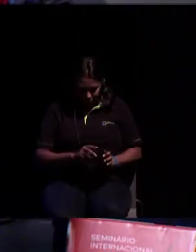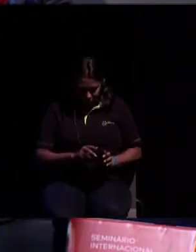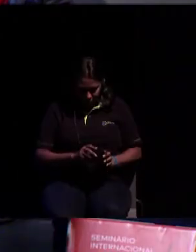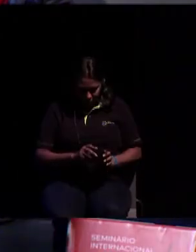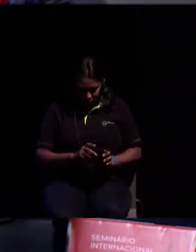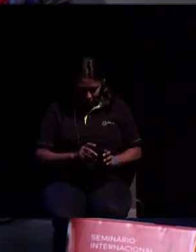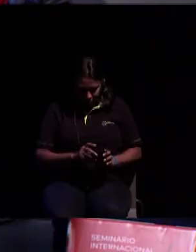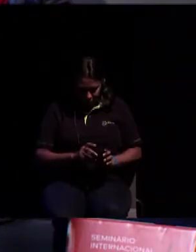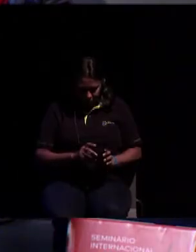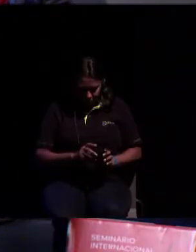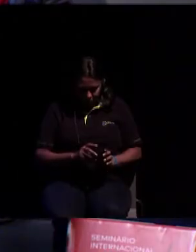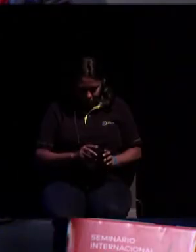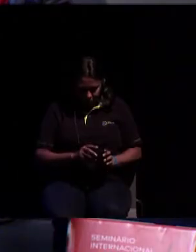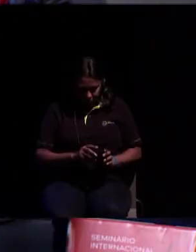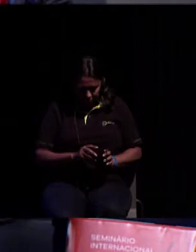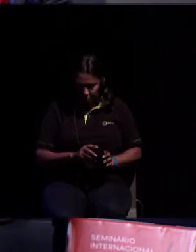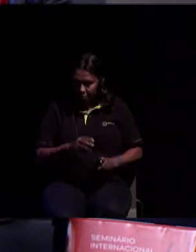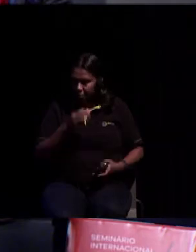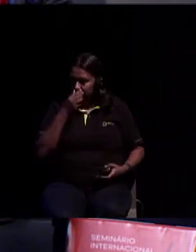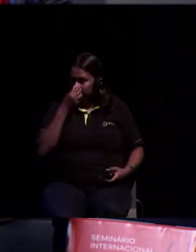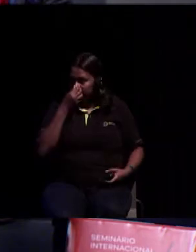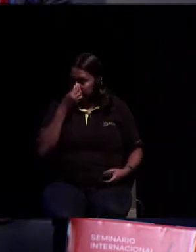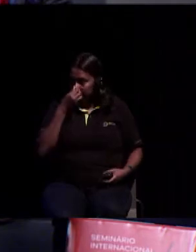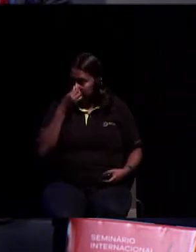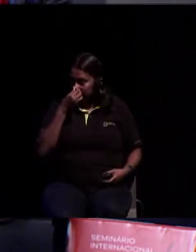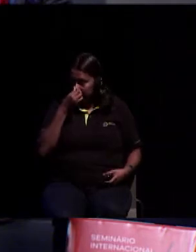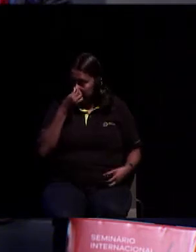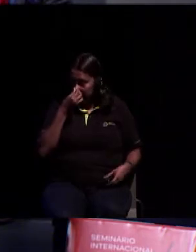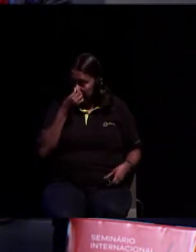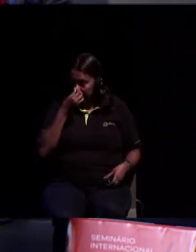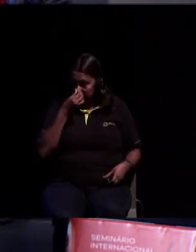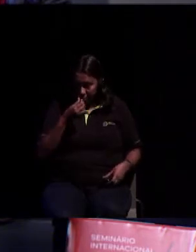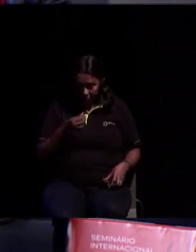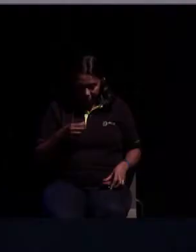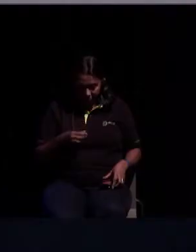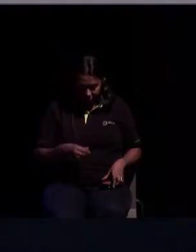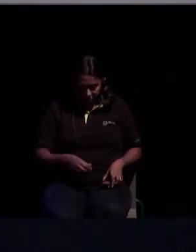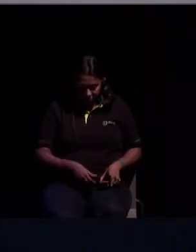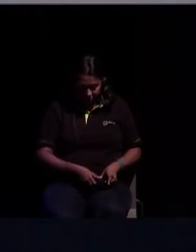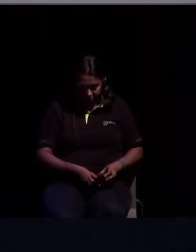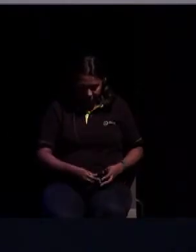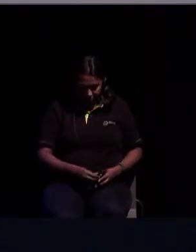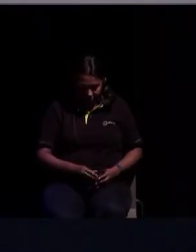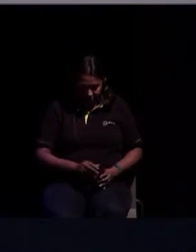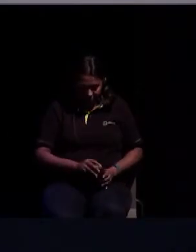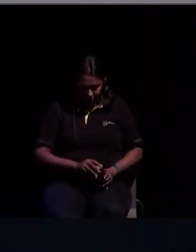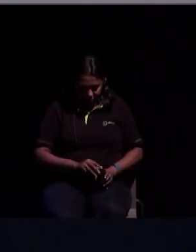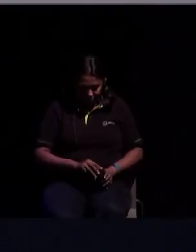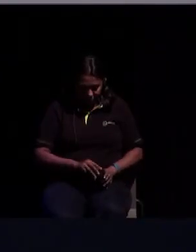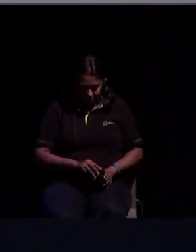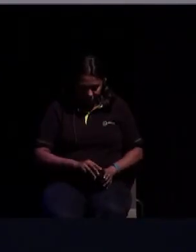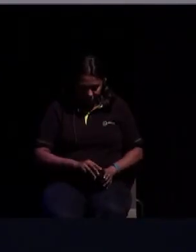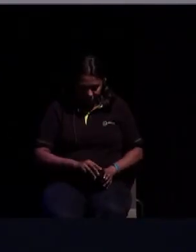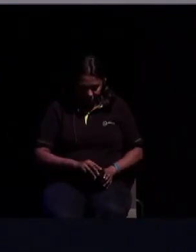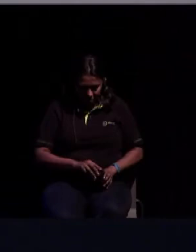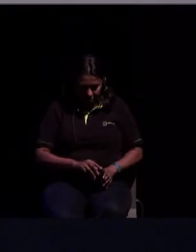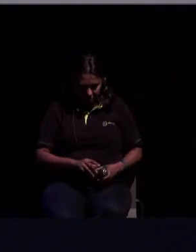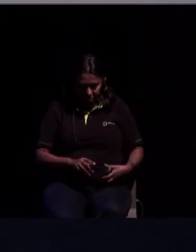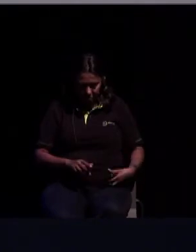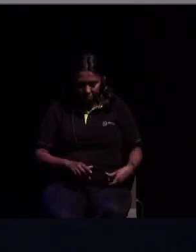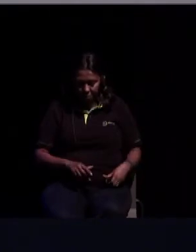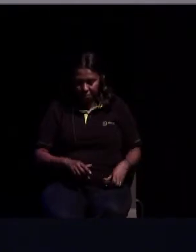qué podemos hacer, qué contribución tendría que tener el turismo o cómo podemos utilizar al turismo para